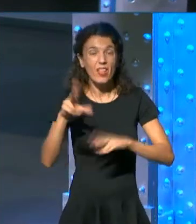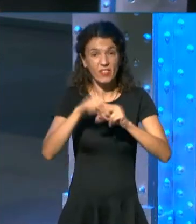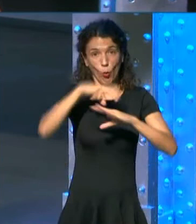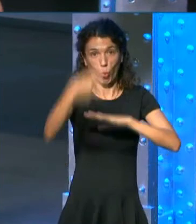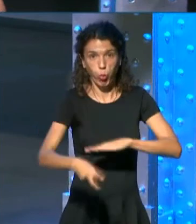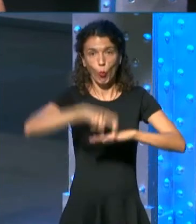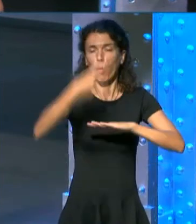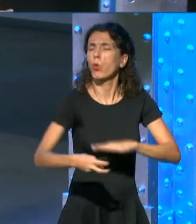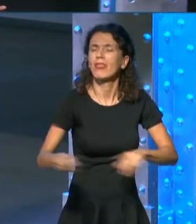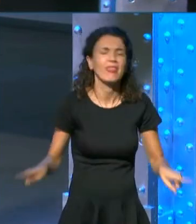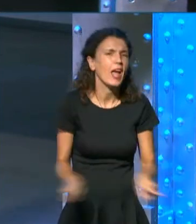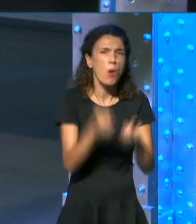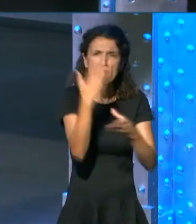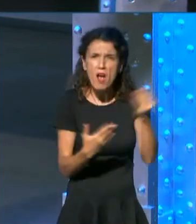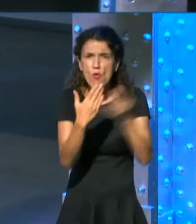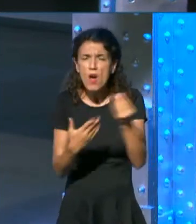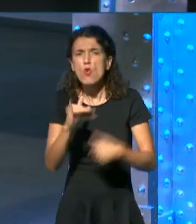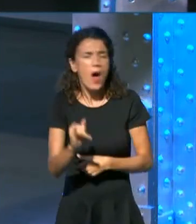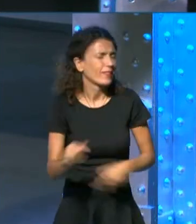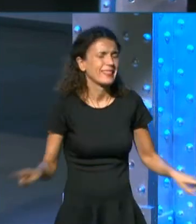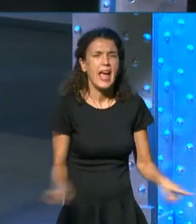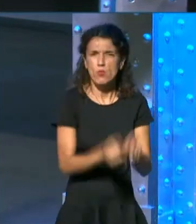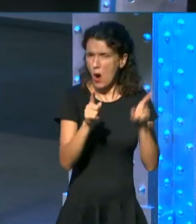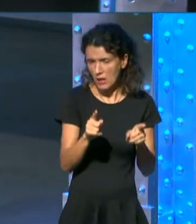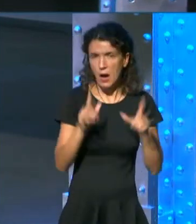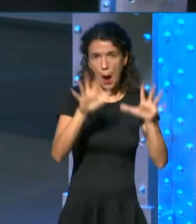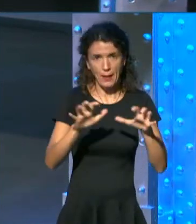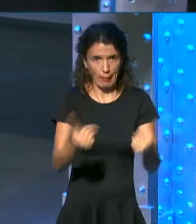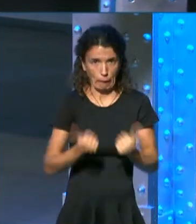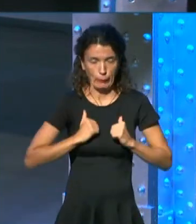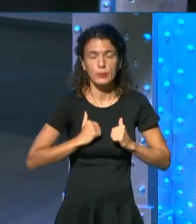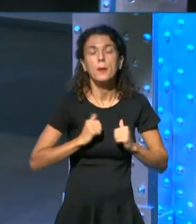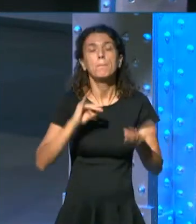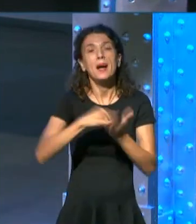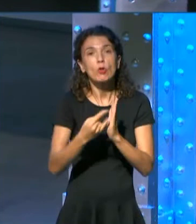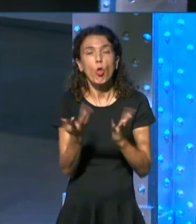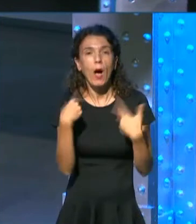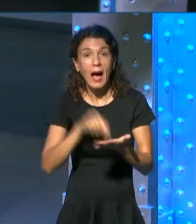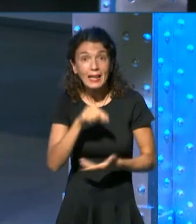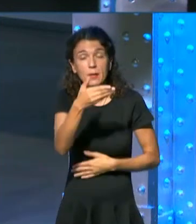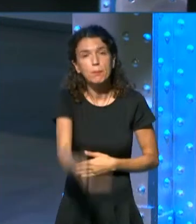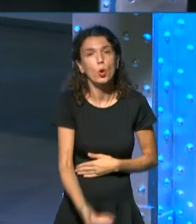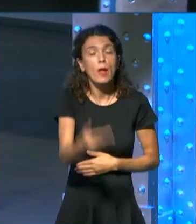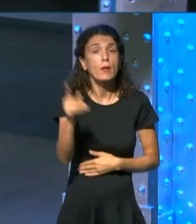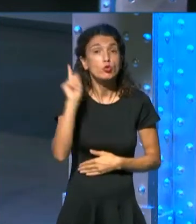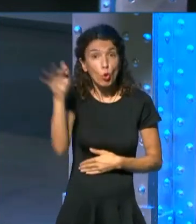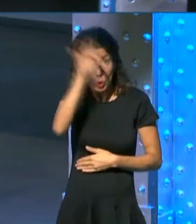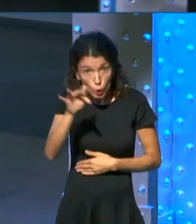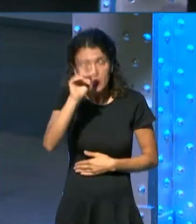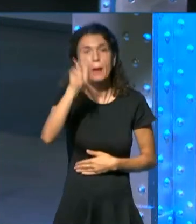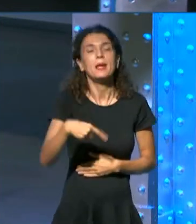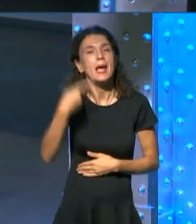no pasa nada por fallar. Fallar y aprender. Y en el mundo de los métodos ágiles es muy importante no solo la teoría, sino